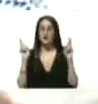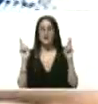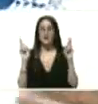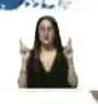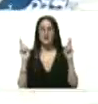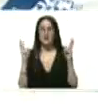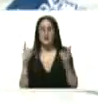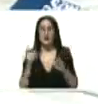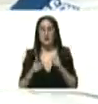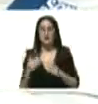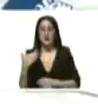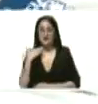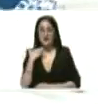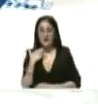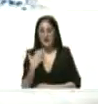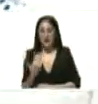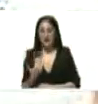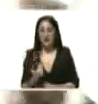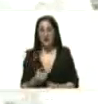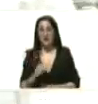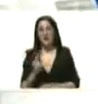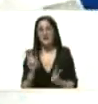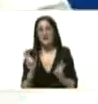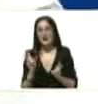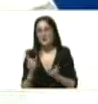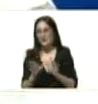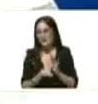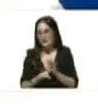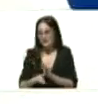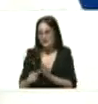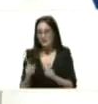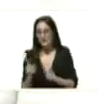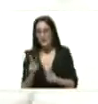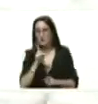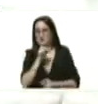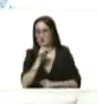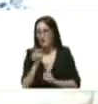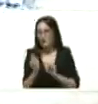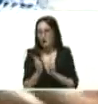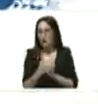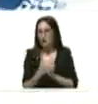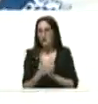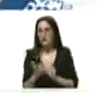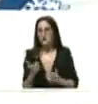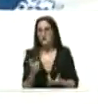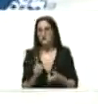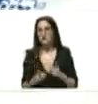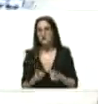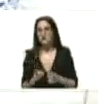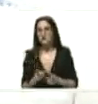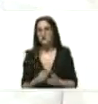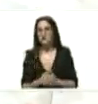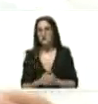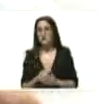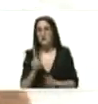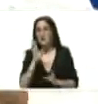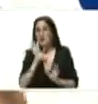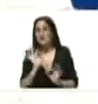que nos está afectando a nosotros por temas de contrabando, por temas de inocuidad de productos, porque